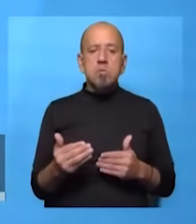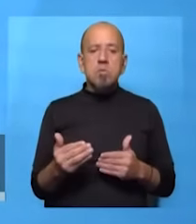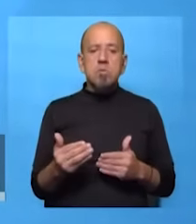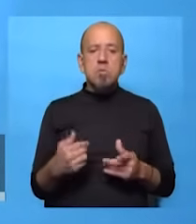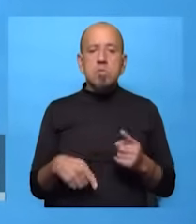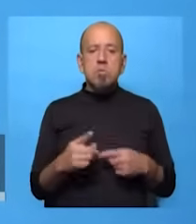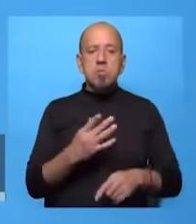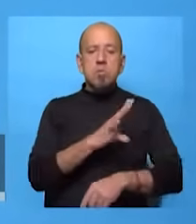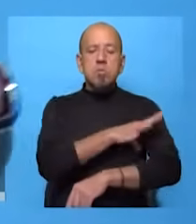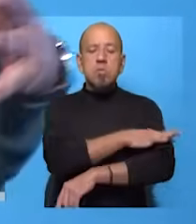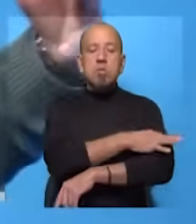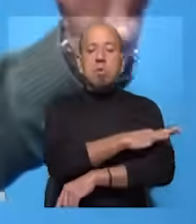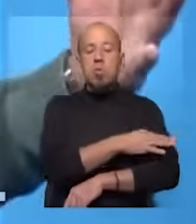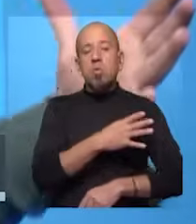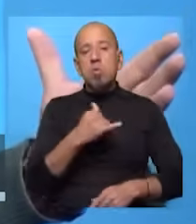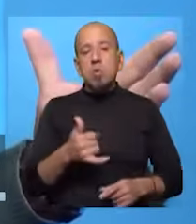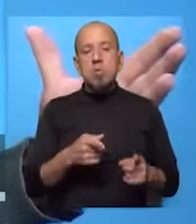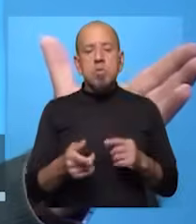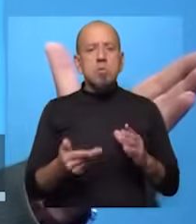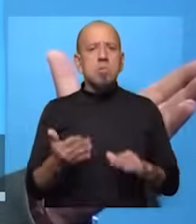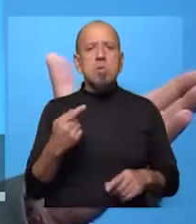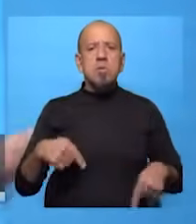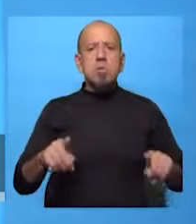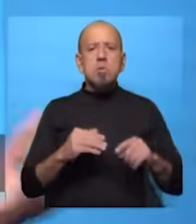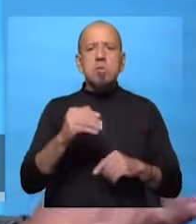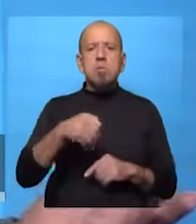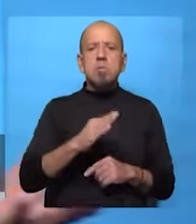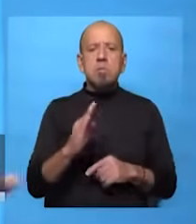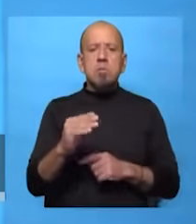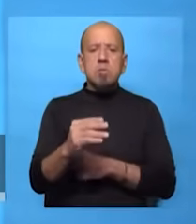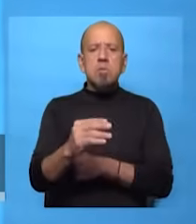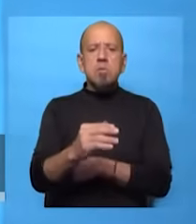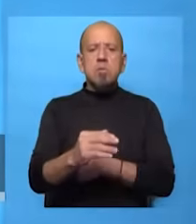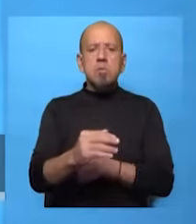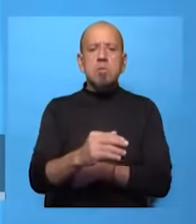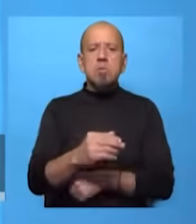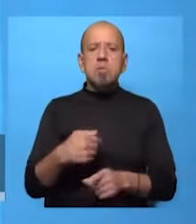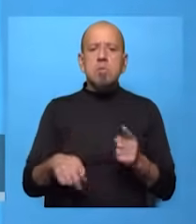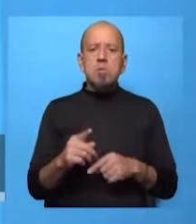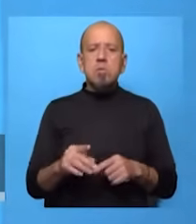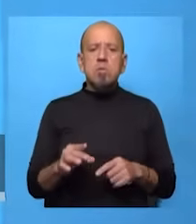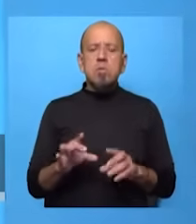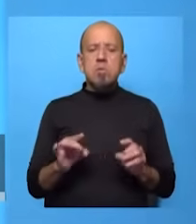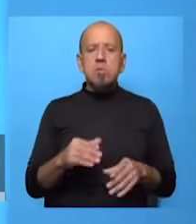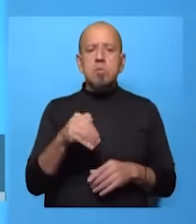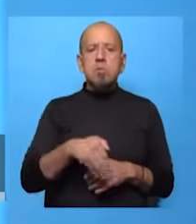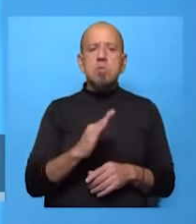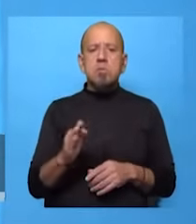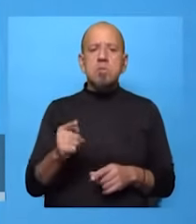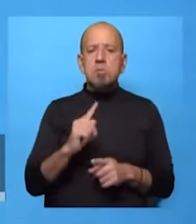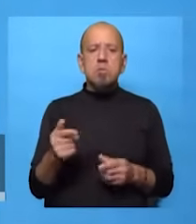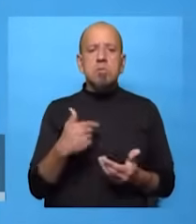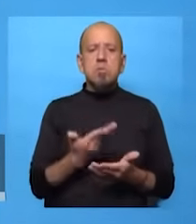llamando lo que hace es reunir un conjunto mucho más amplio que el mpp candidatura luno la respalda el mpp Es más no la propuso